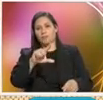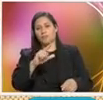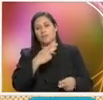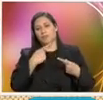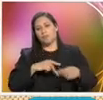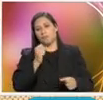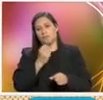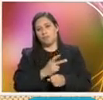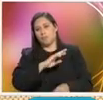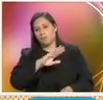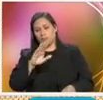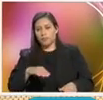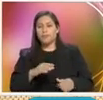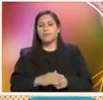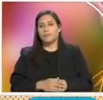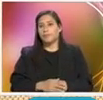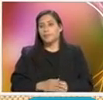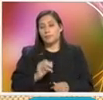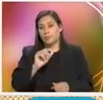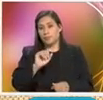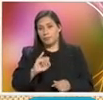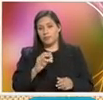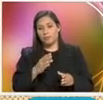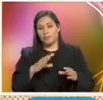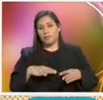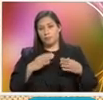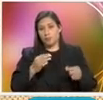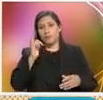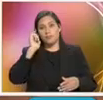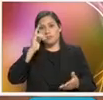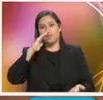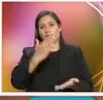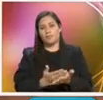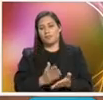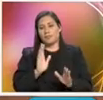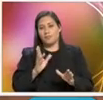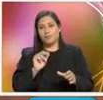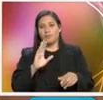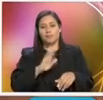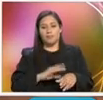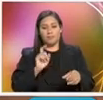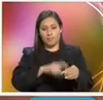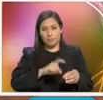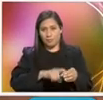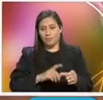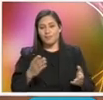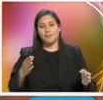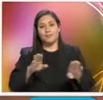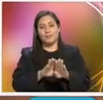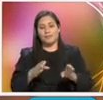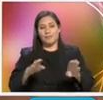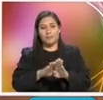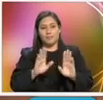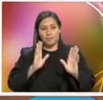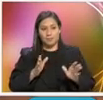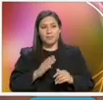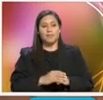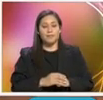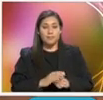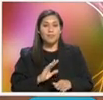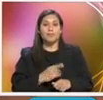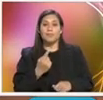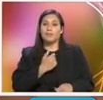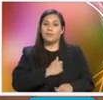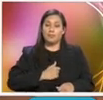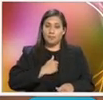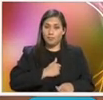27 que así está instituido y que esperemos ya no tenga más integrantes ni más Que adeptos. se cierre Que para... se cierre ya, porque